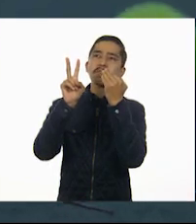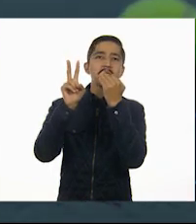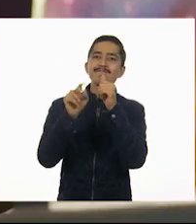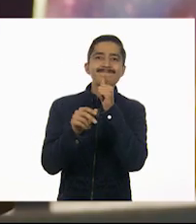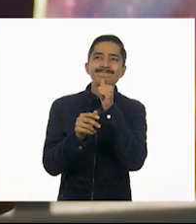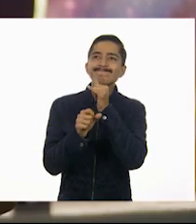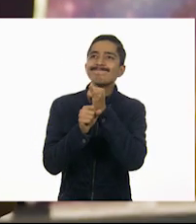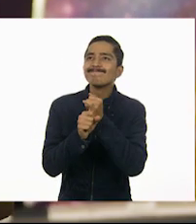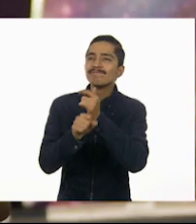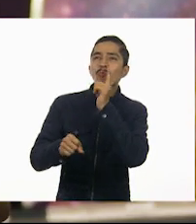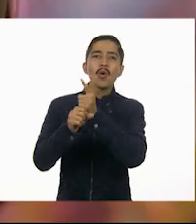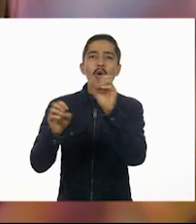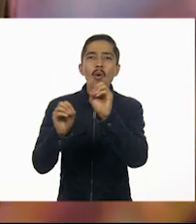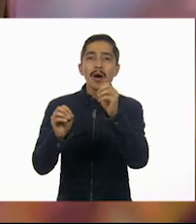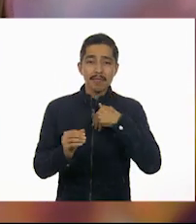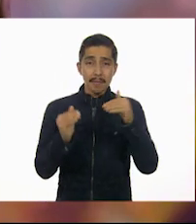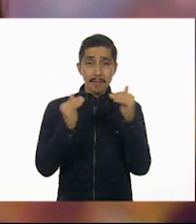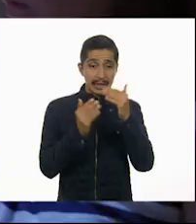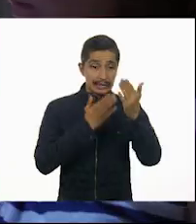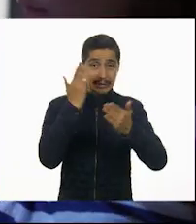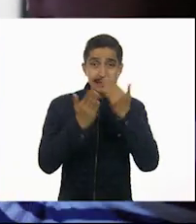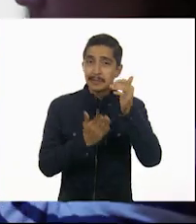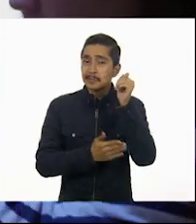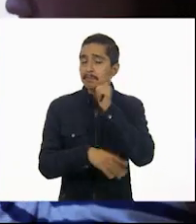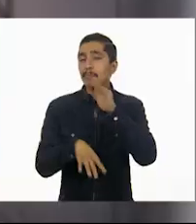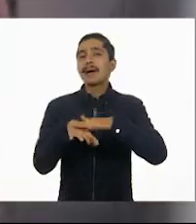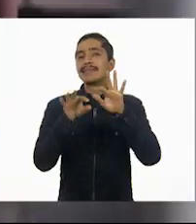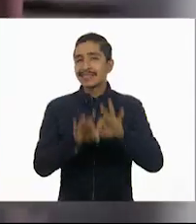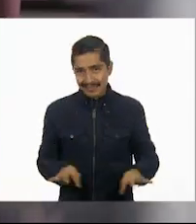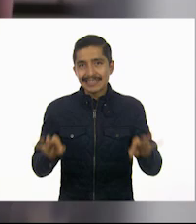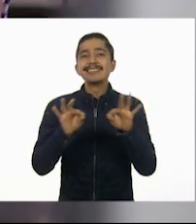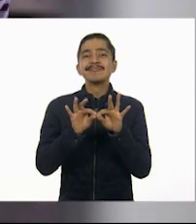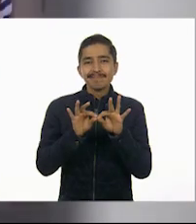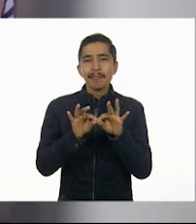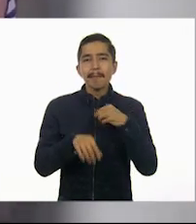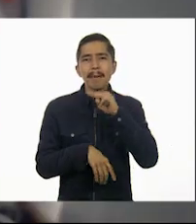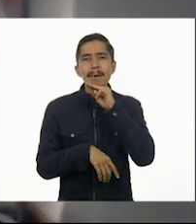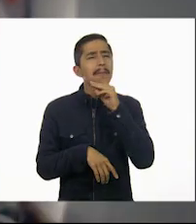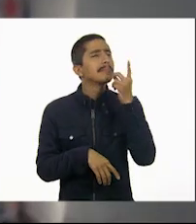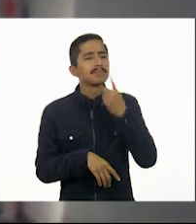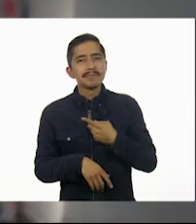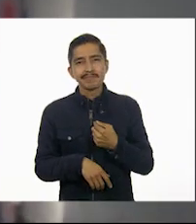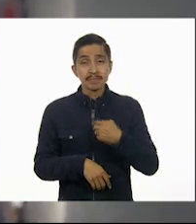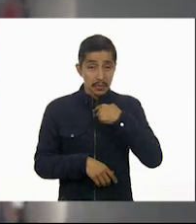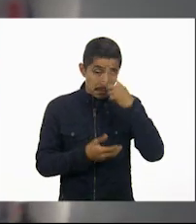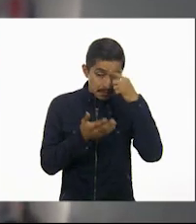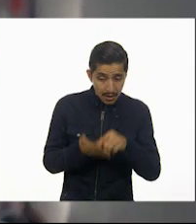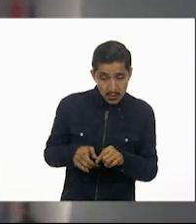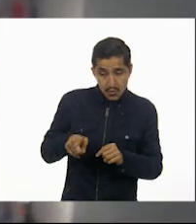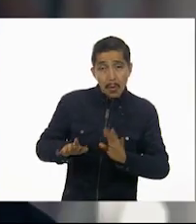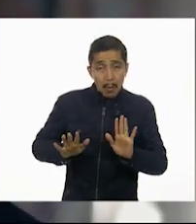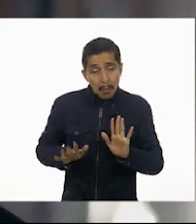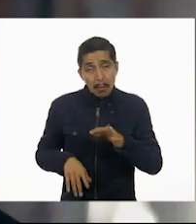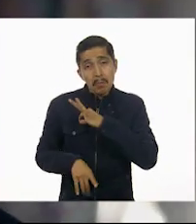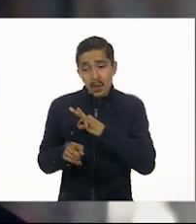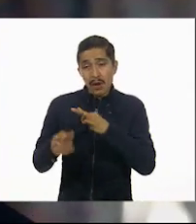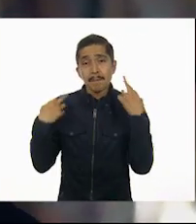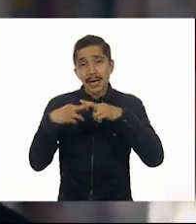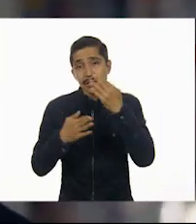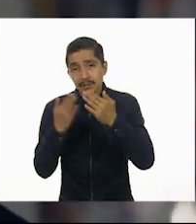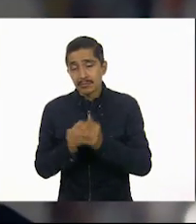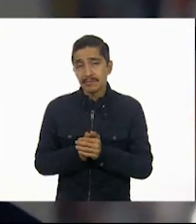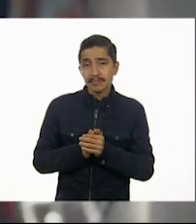descubrir. Y aunque en casa el estudio siempre era lo más importante, mi mamá me decía, creo que sería buena idea que seas